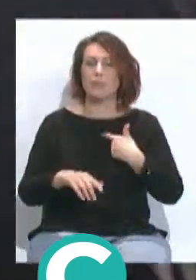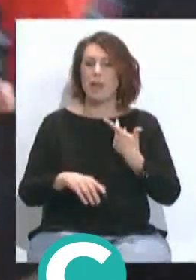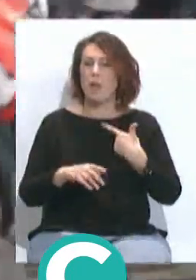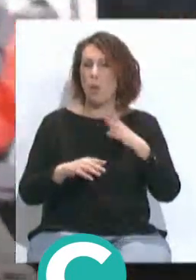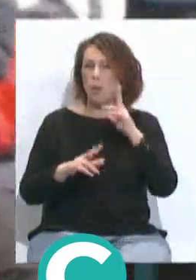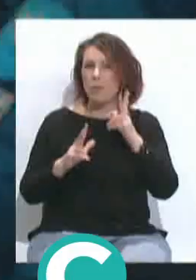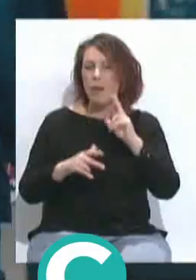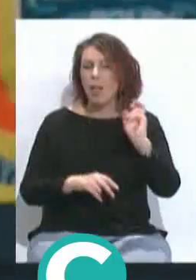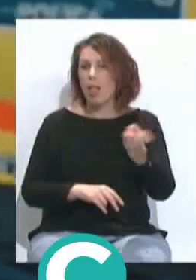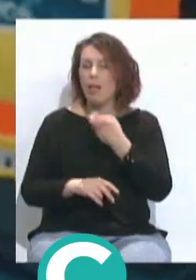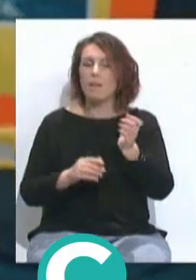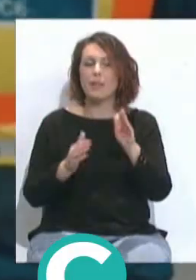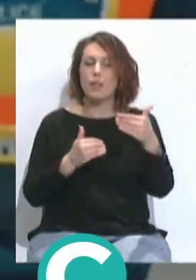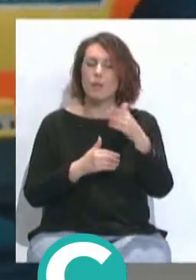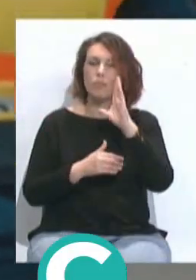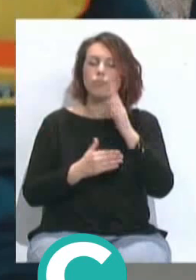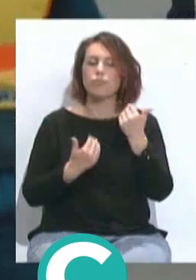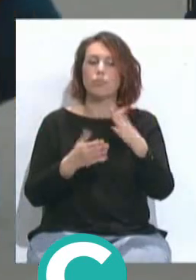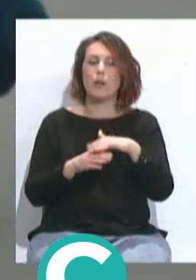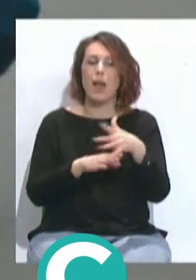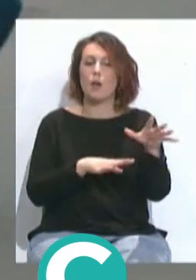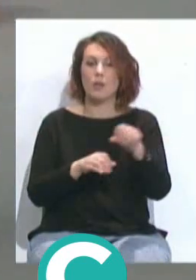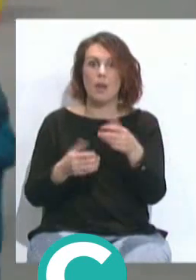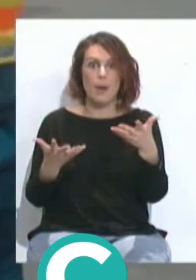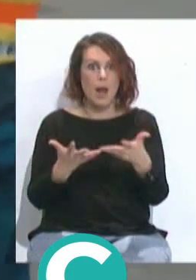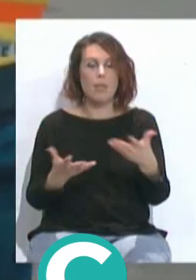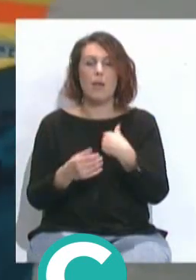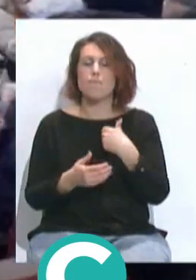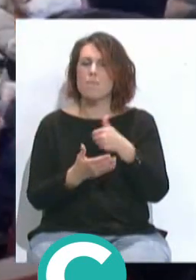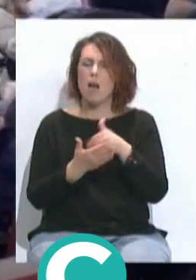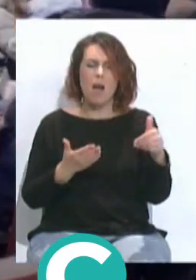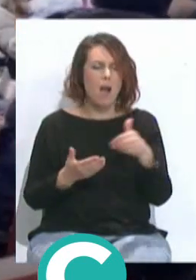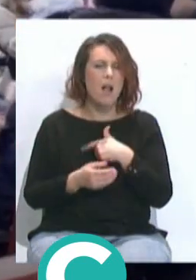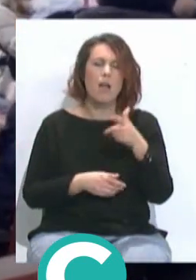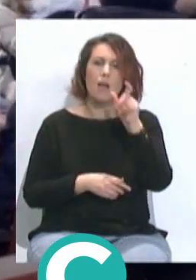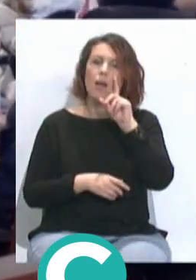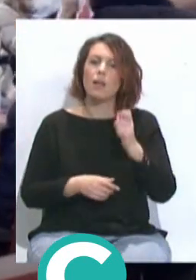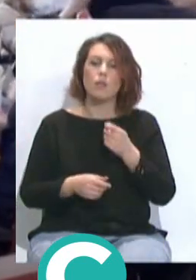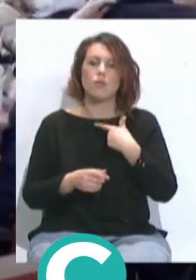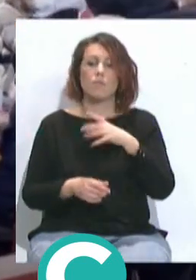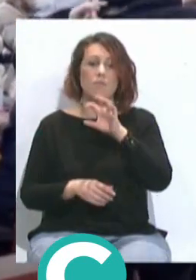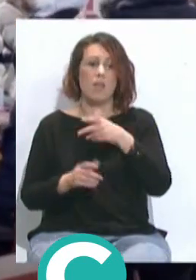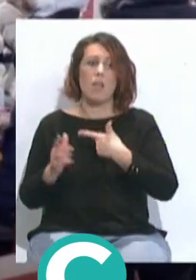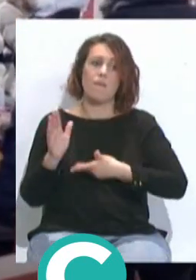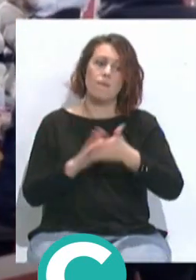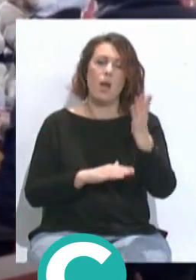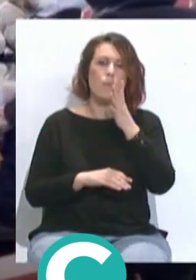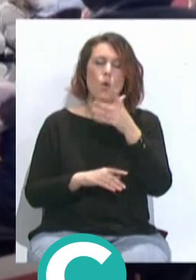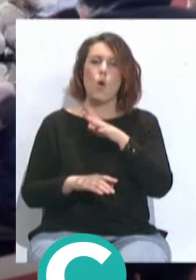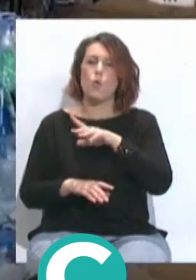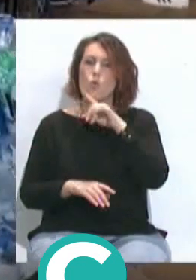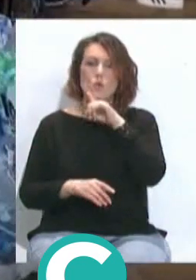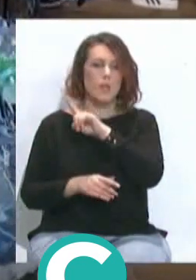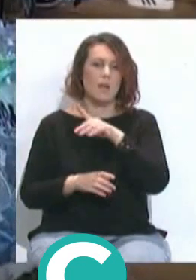que ofrecen sus habitaciones para la acogida de emergencia de los miles de ucranianos que han logrado salir del país huyendo del ataque ruso